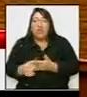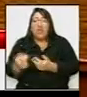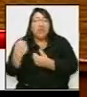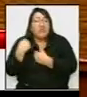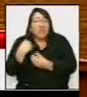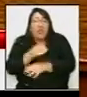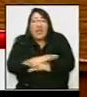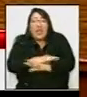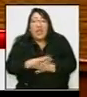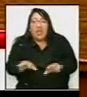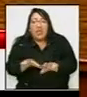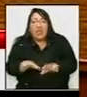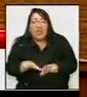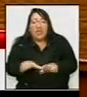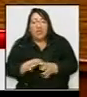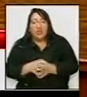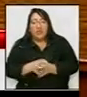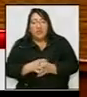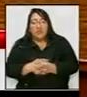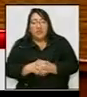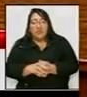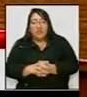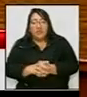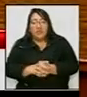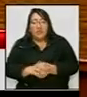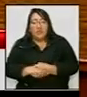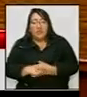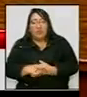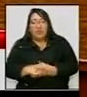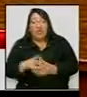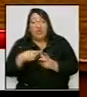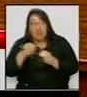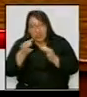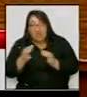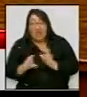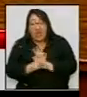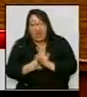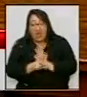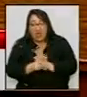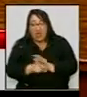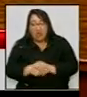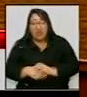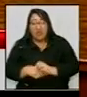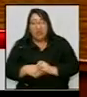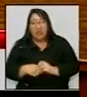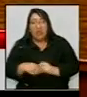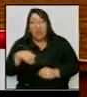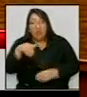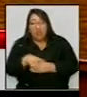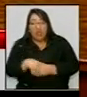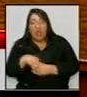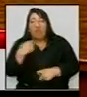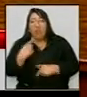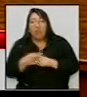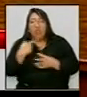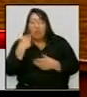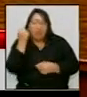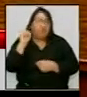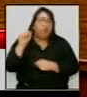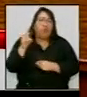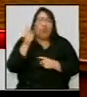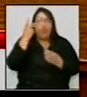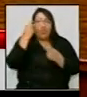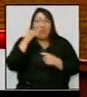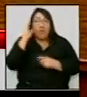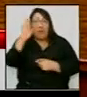responsabilidad. Y sería justo, sería legítimo, sería legal votar por el desacatamiento de una